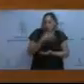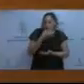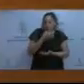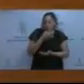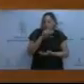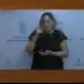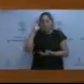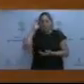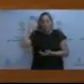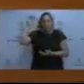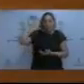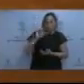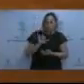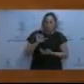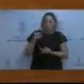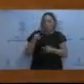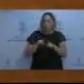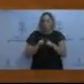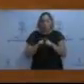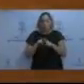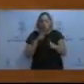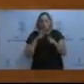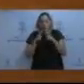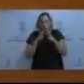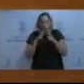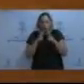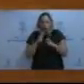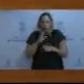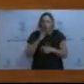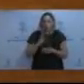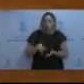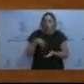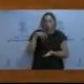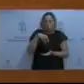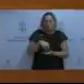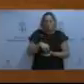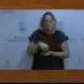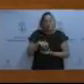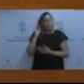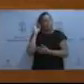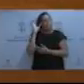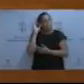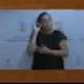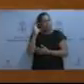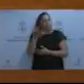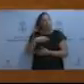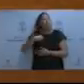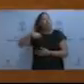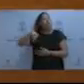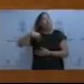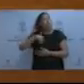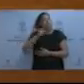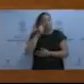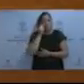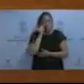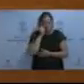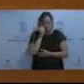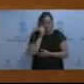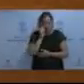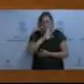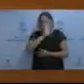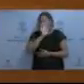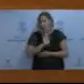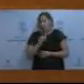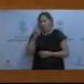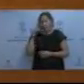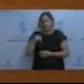quejas que presentaba por tener que asistir al Pleno o a nuestro presidente, al querido señor Javier Fernández, que no ha podido asistir, parece que hoy estaba reunido con el embajador